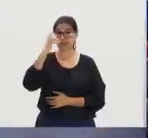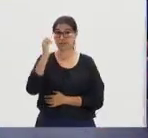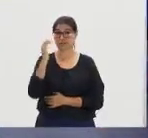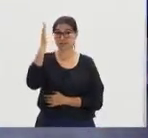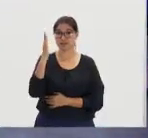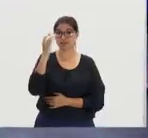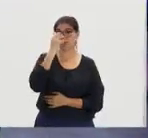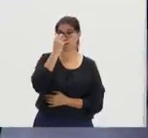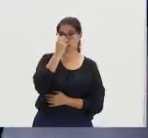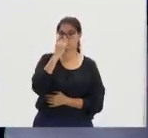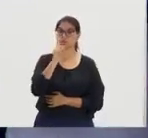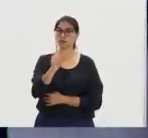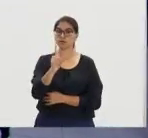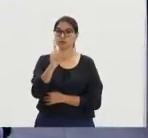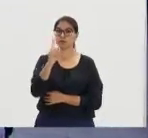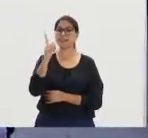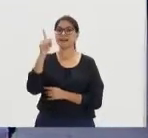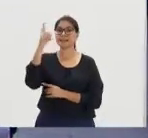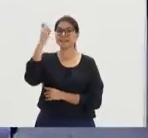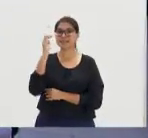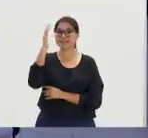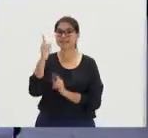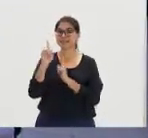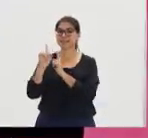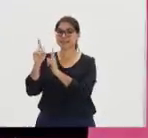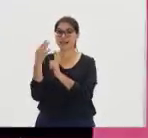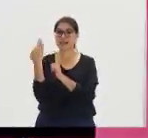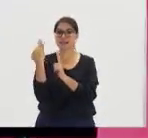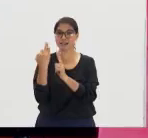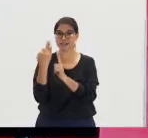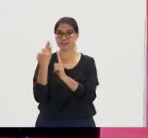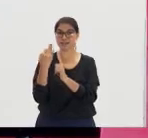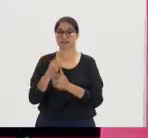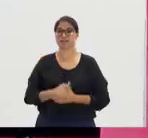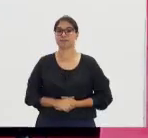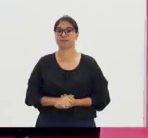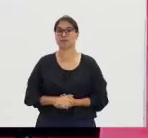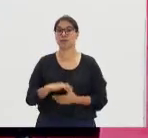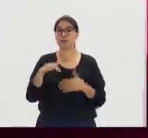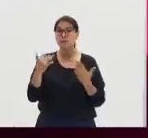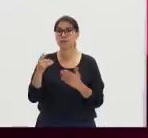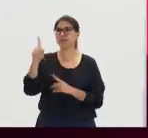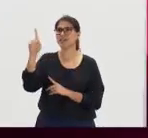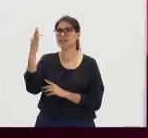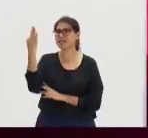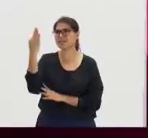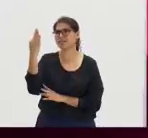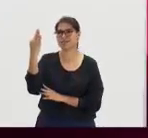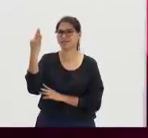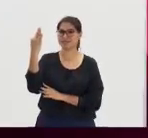necesita seguidores. Y digo necesita con respeto, porque no necesita nada.